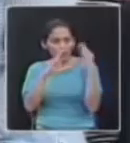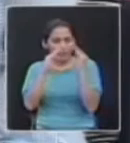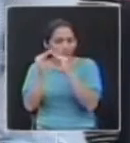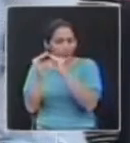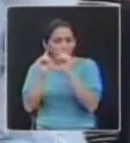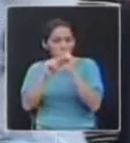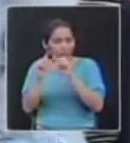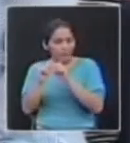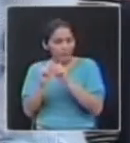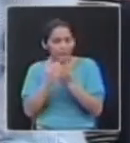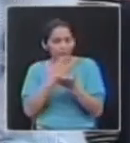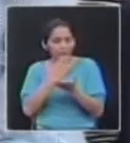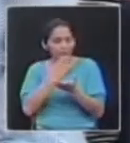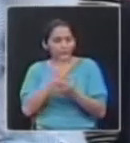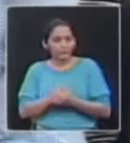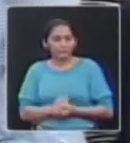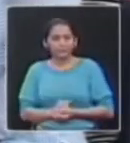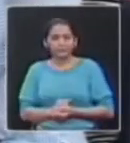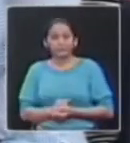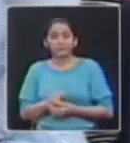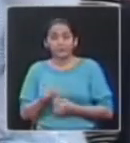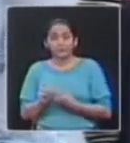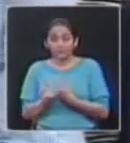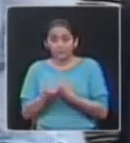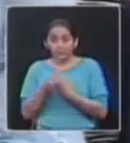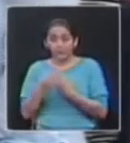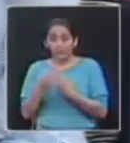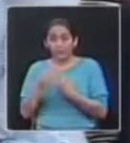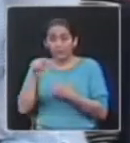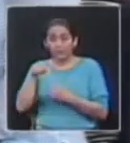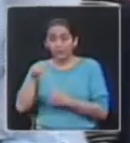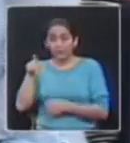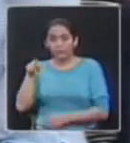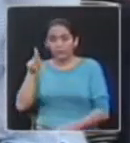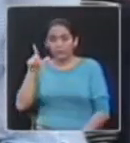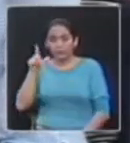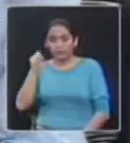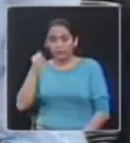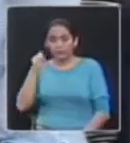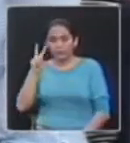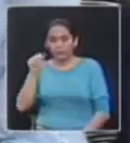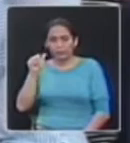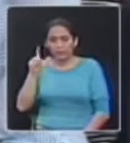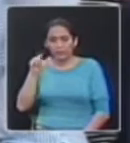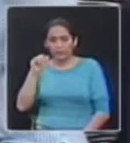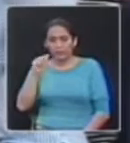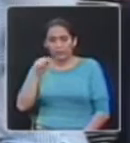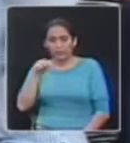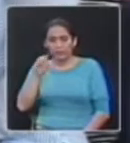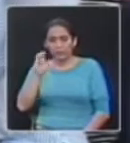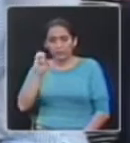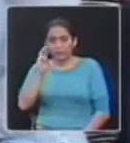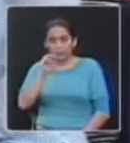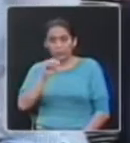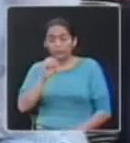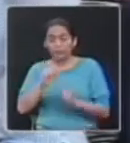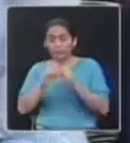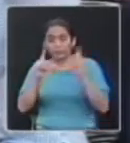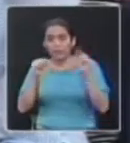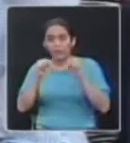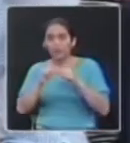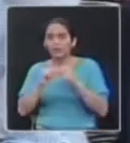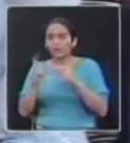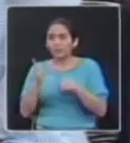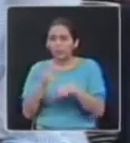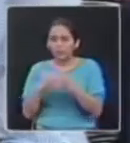Plusvalía.com es el portal líder a nivel nacional en bienes raíces. Vamos a realizar, como ya lo mencionó, en el Hotel Sheraton en el 20 de julio y hemos decidido